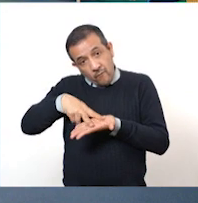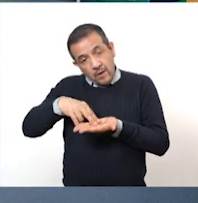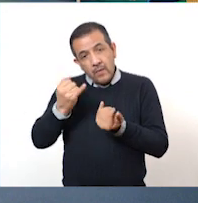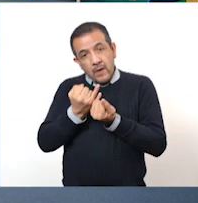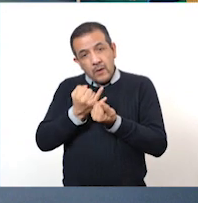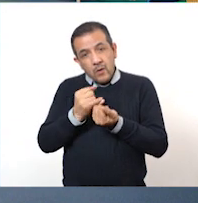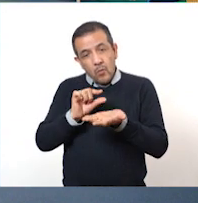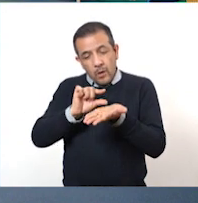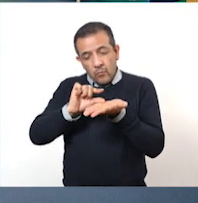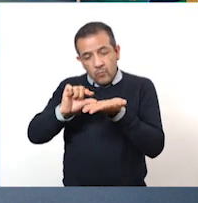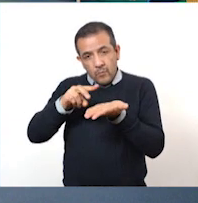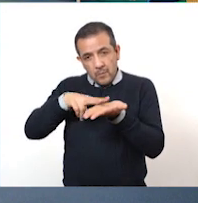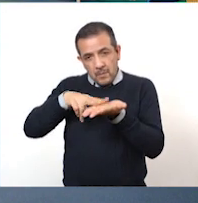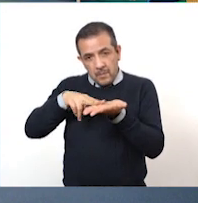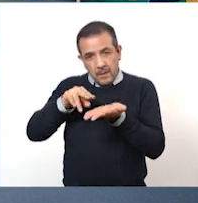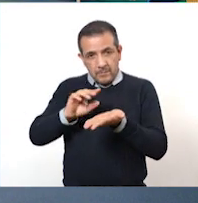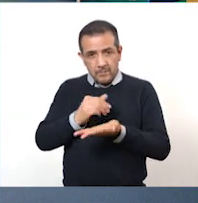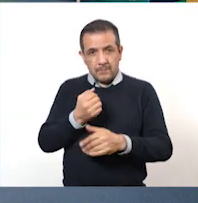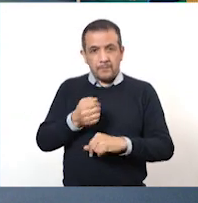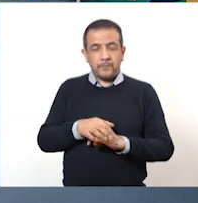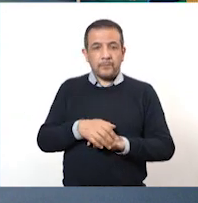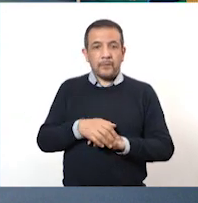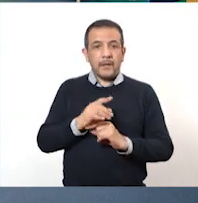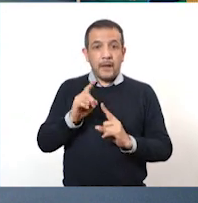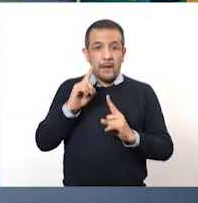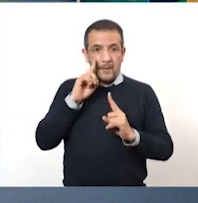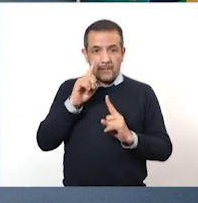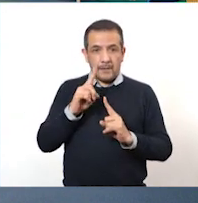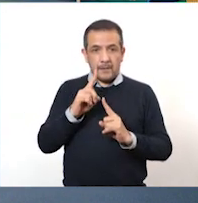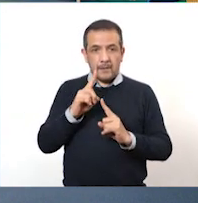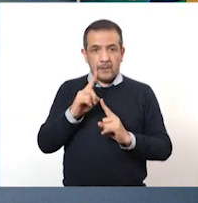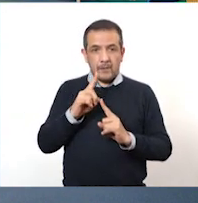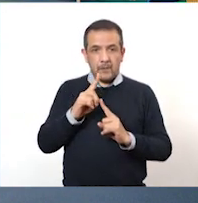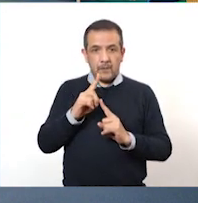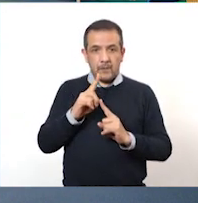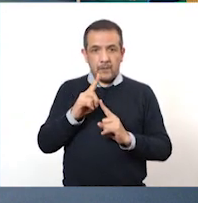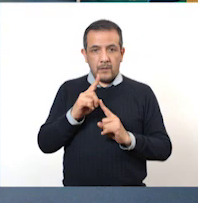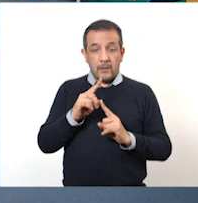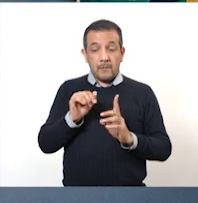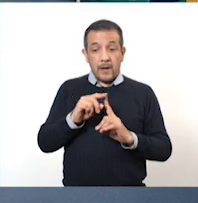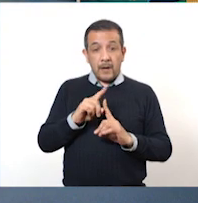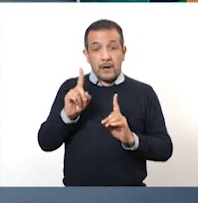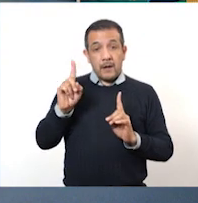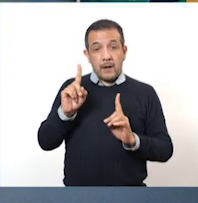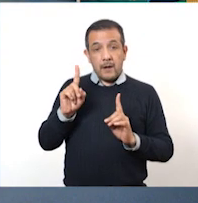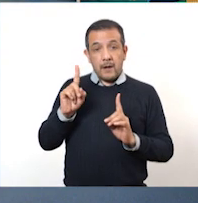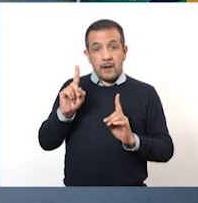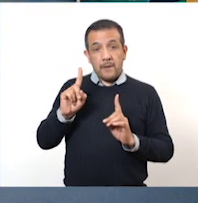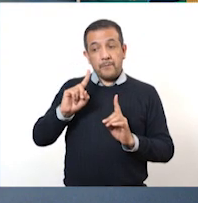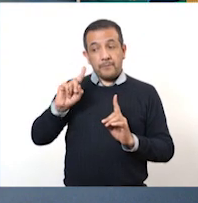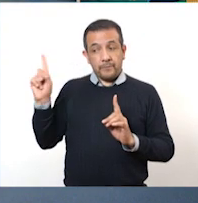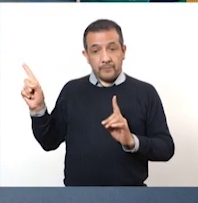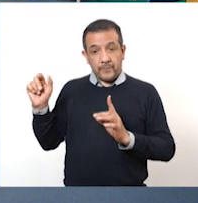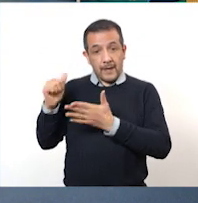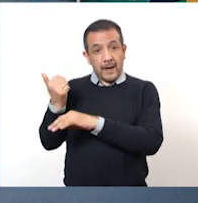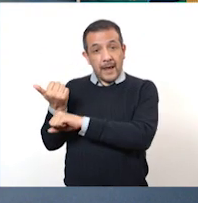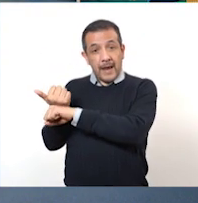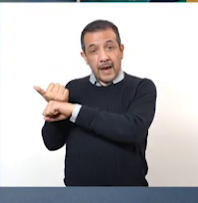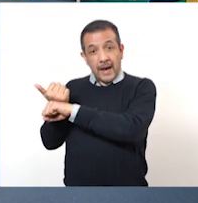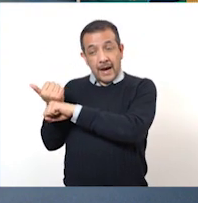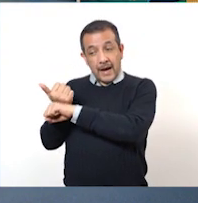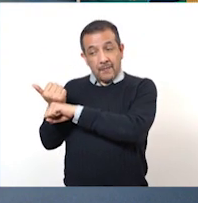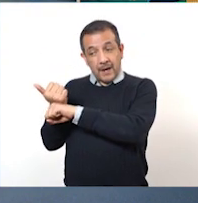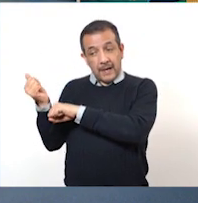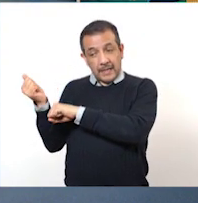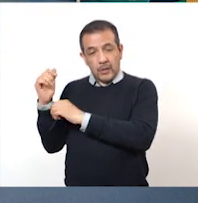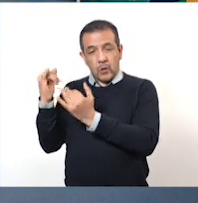como el pasto. Muy bien. Vamos a colocarnos de espaldas. Entonces hacia uno de nuestros lados va a ser amarillo, ¿te